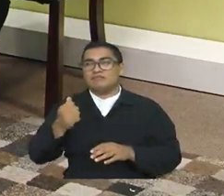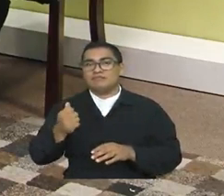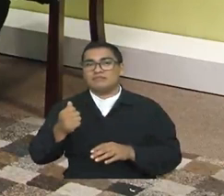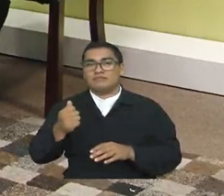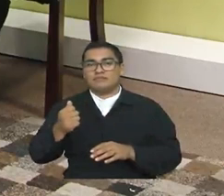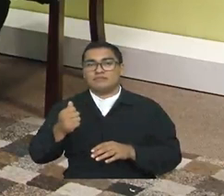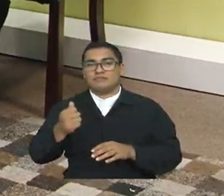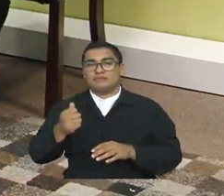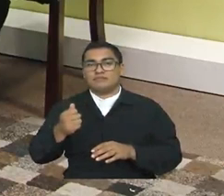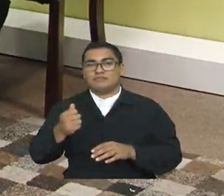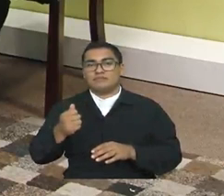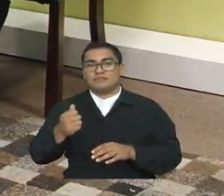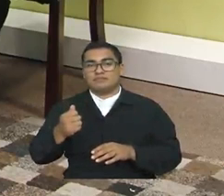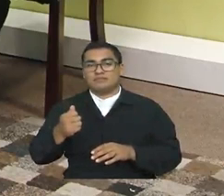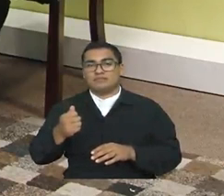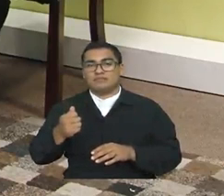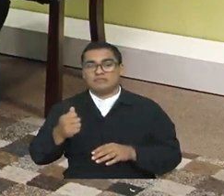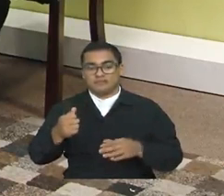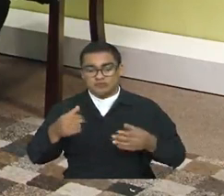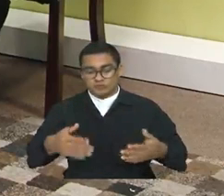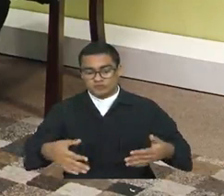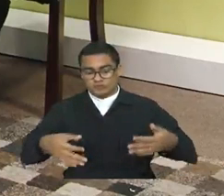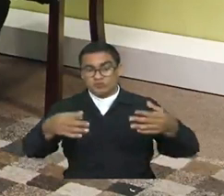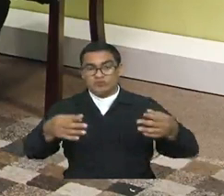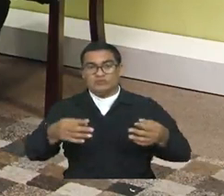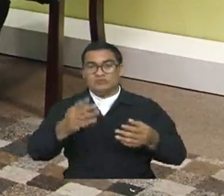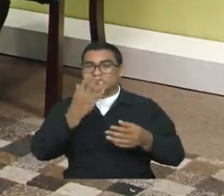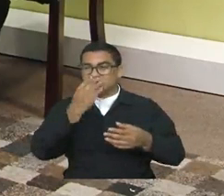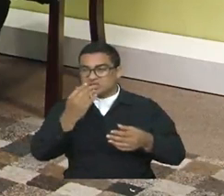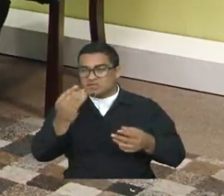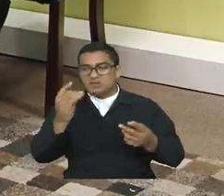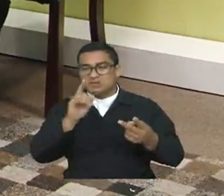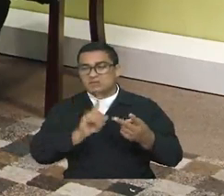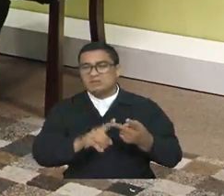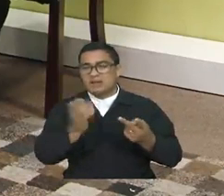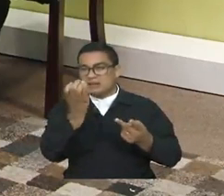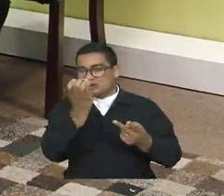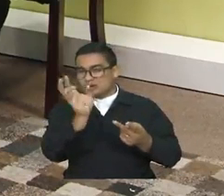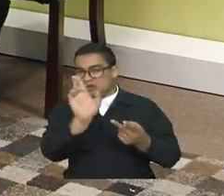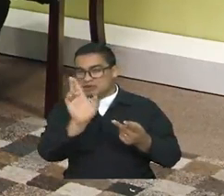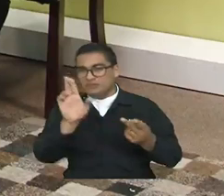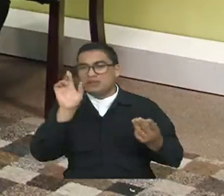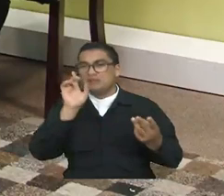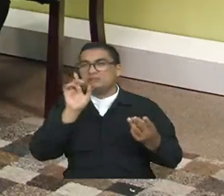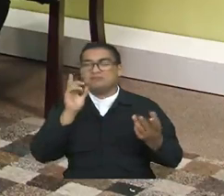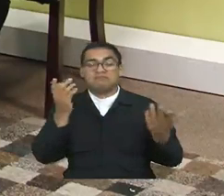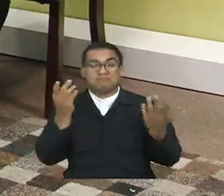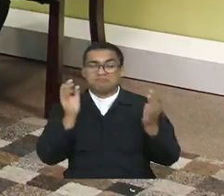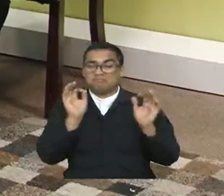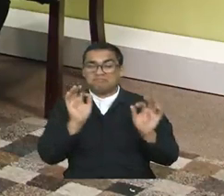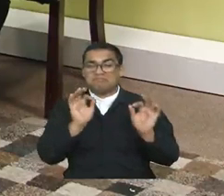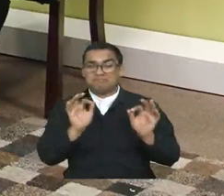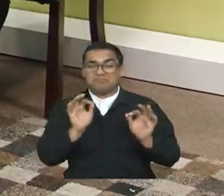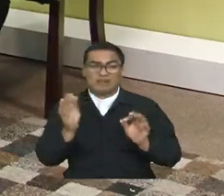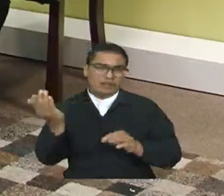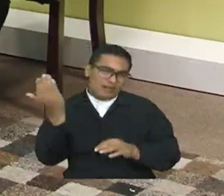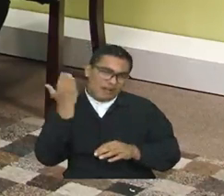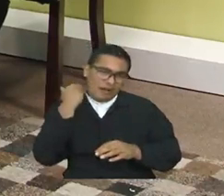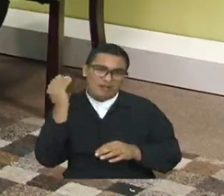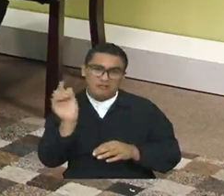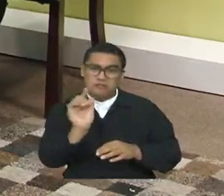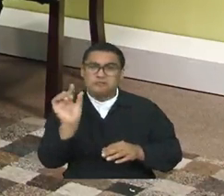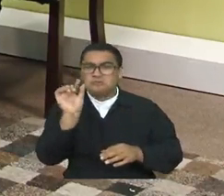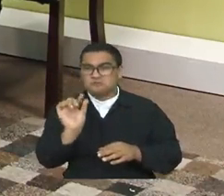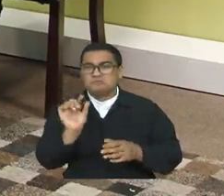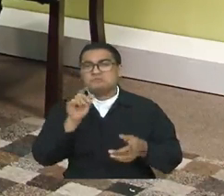hacemos nuestro pequeño huerto con nuestra chiltomita, uh-huh, con nuestros tomatitos, que no es caro en realidad. Y